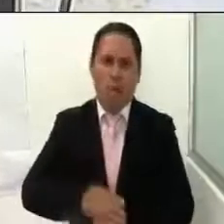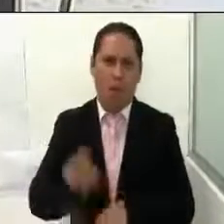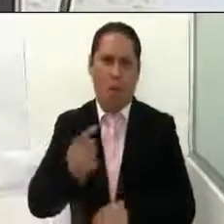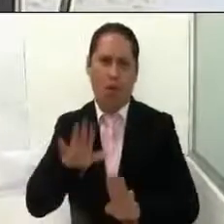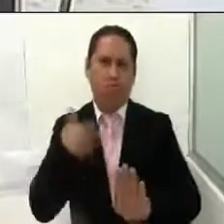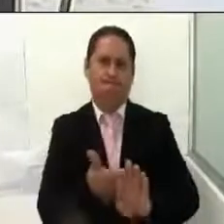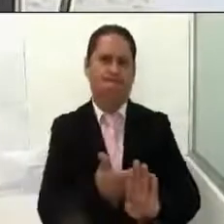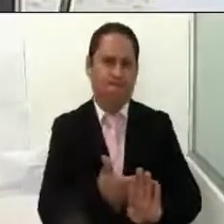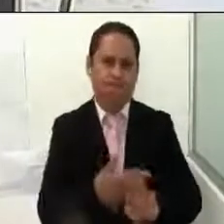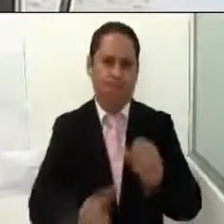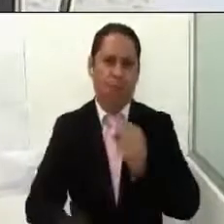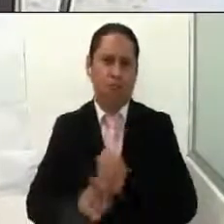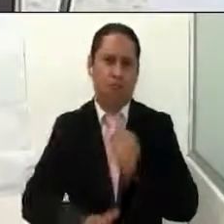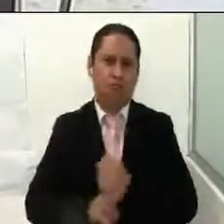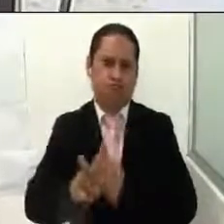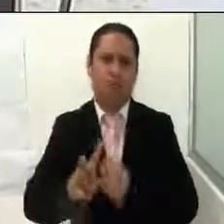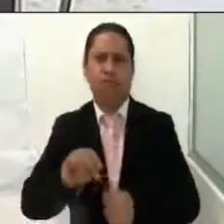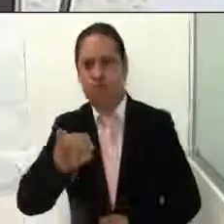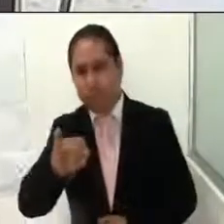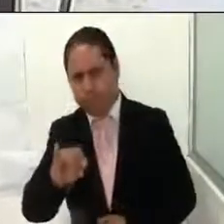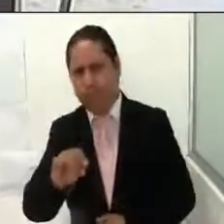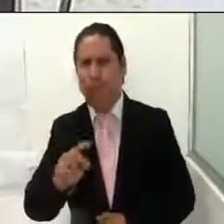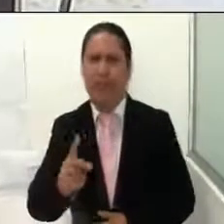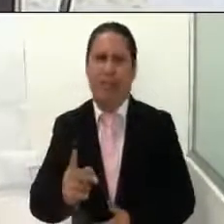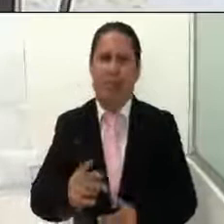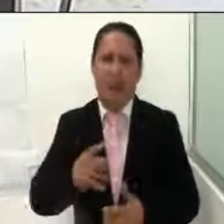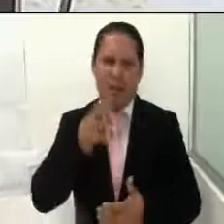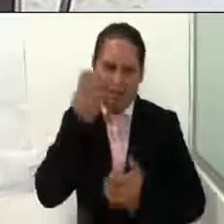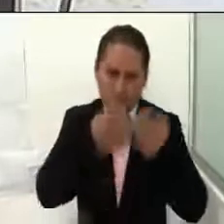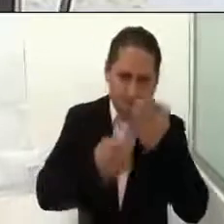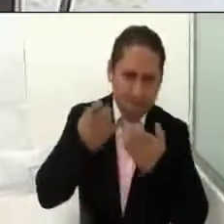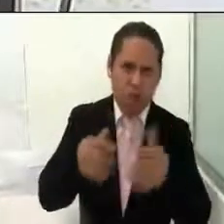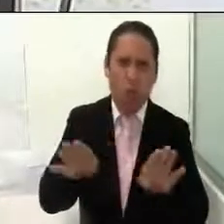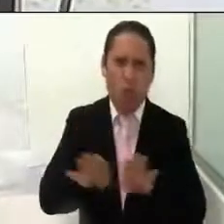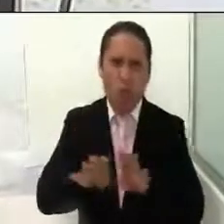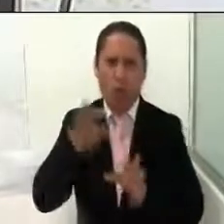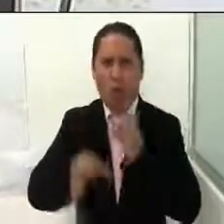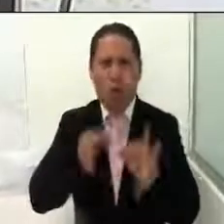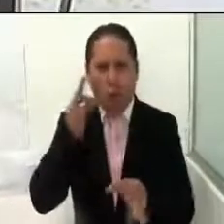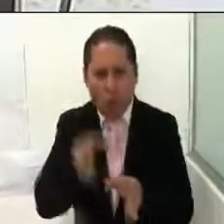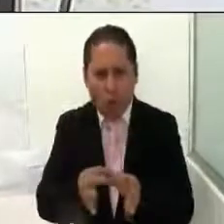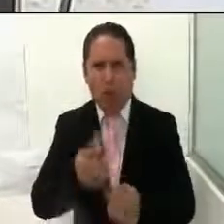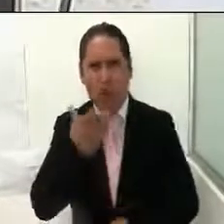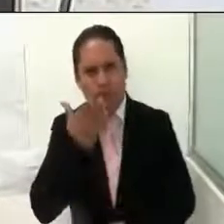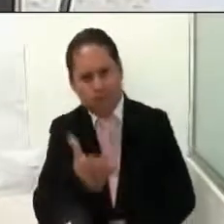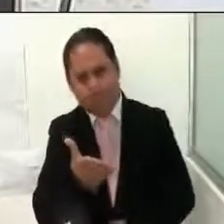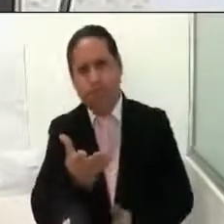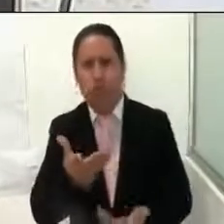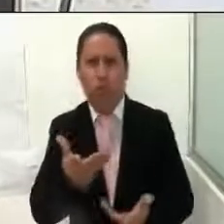humanos ha otorgado diferentes validaciones dando así cumplimiento a las recomendaciones emitidas